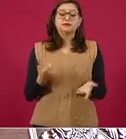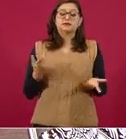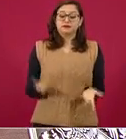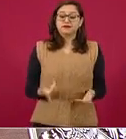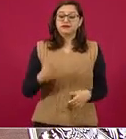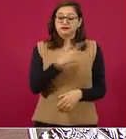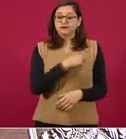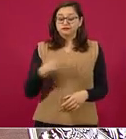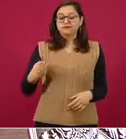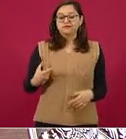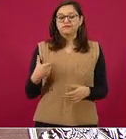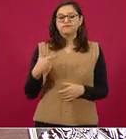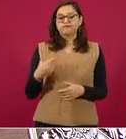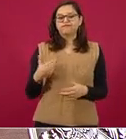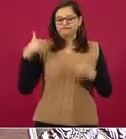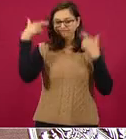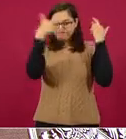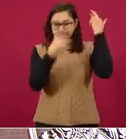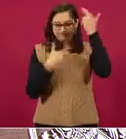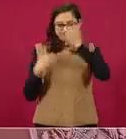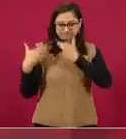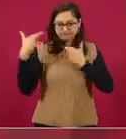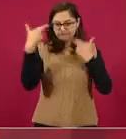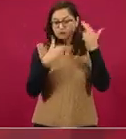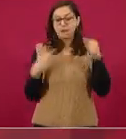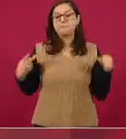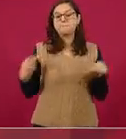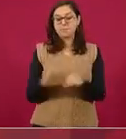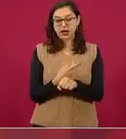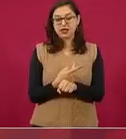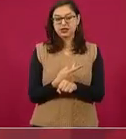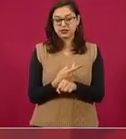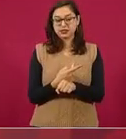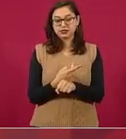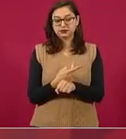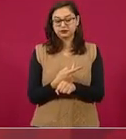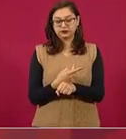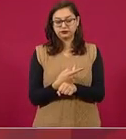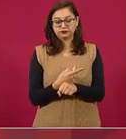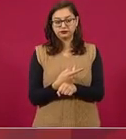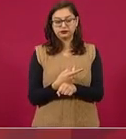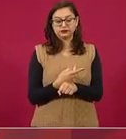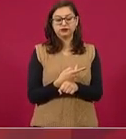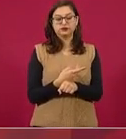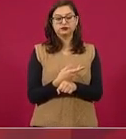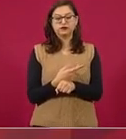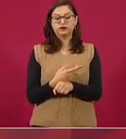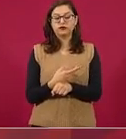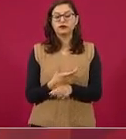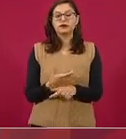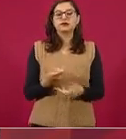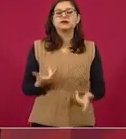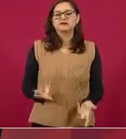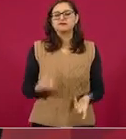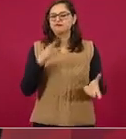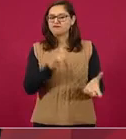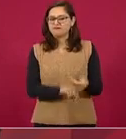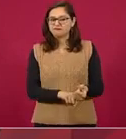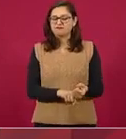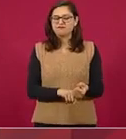revisar de qué se trata. En todo esto hay también muchos